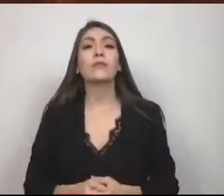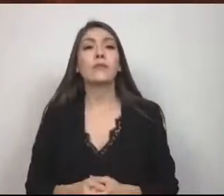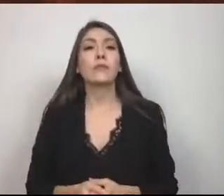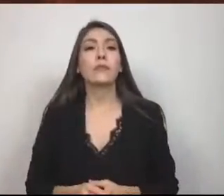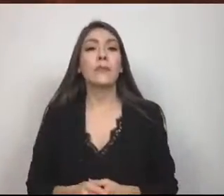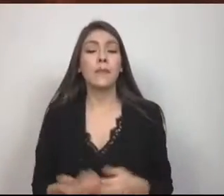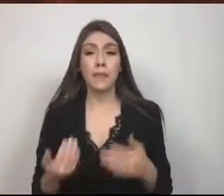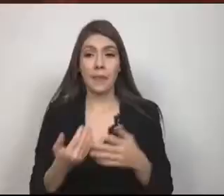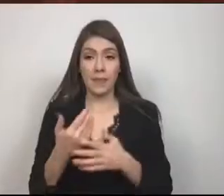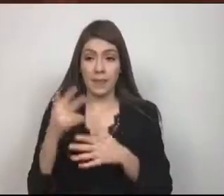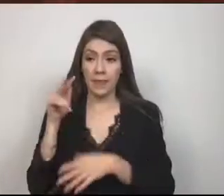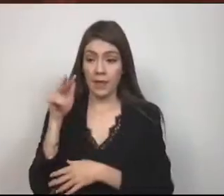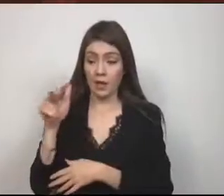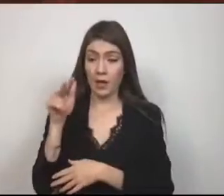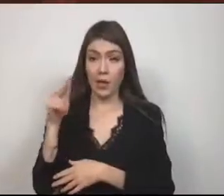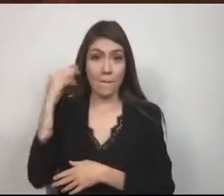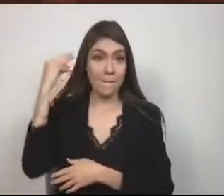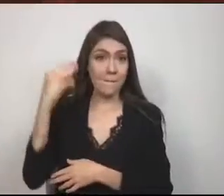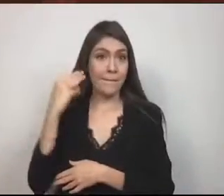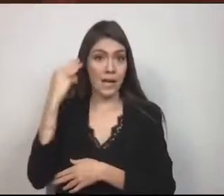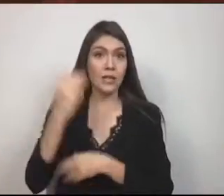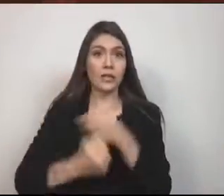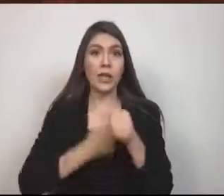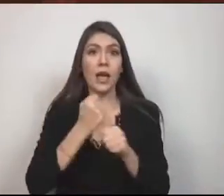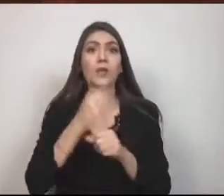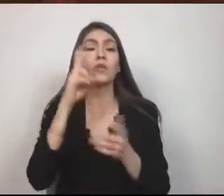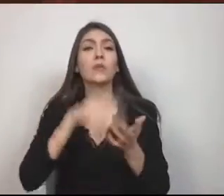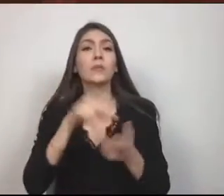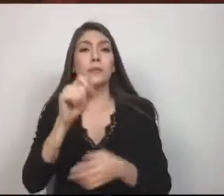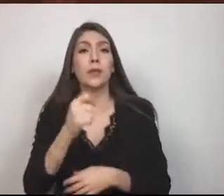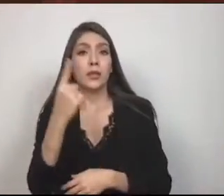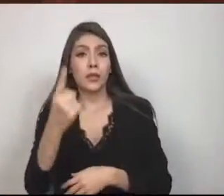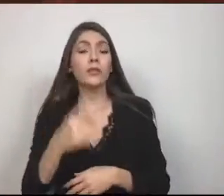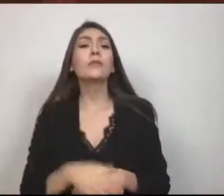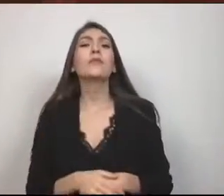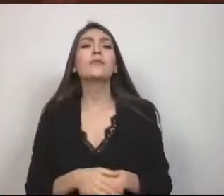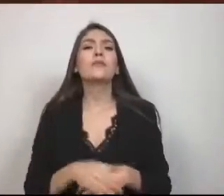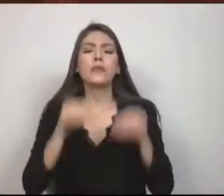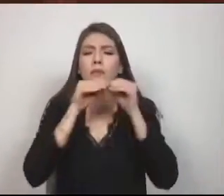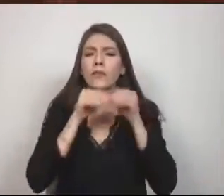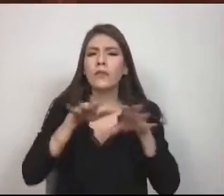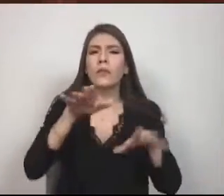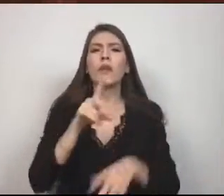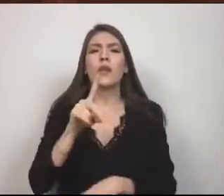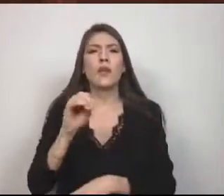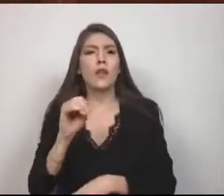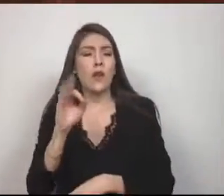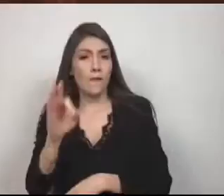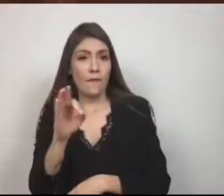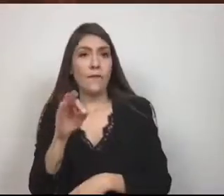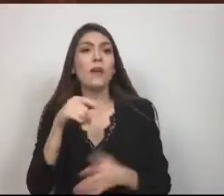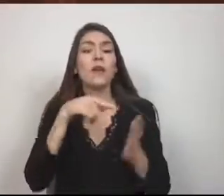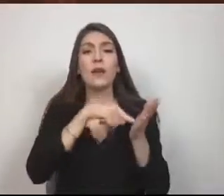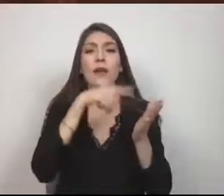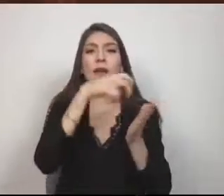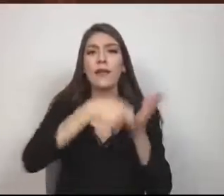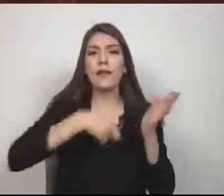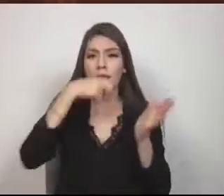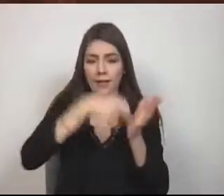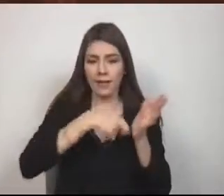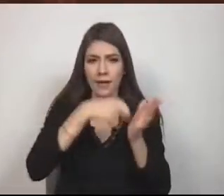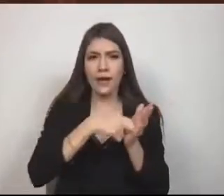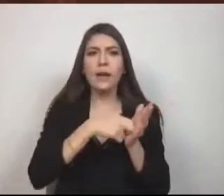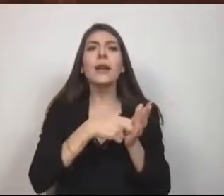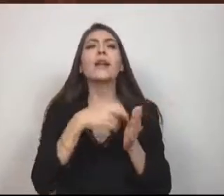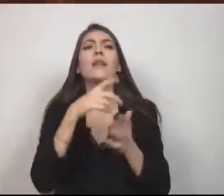en curso fue publicado en el Diario Oficial de la Federación el decreto por el que se reforman y